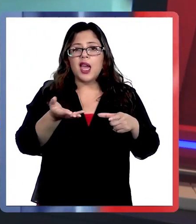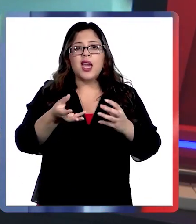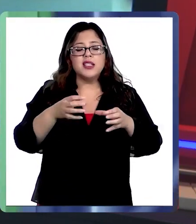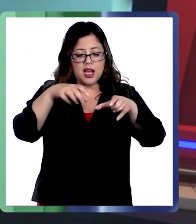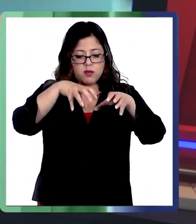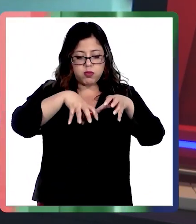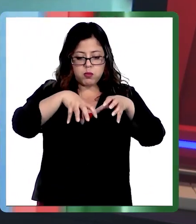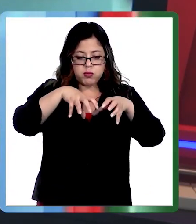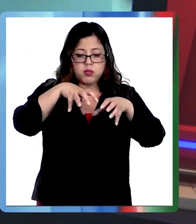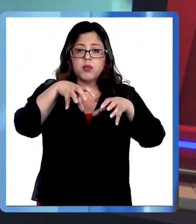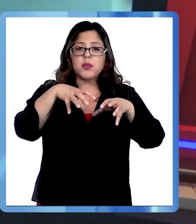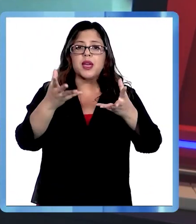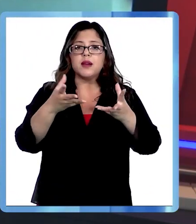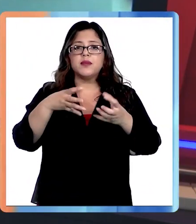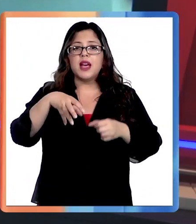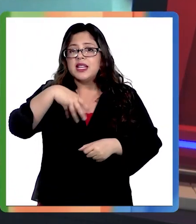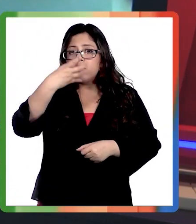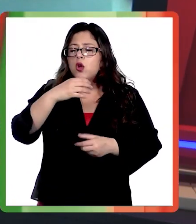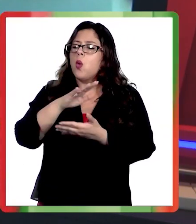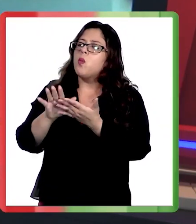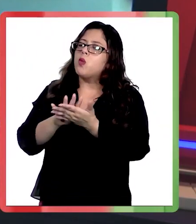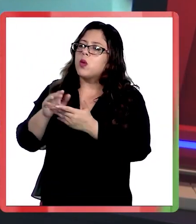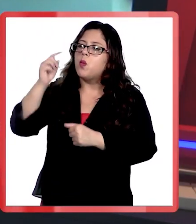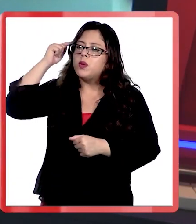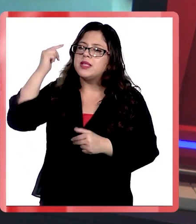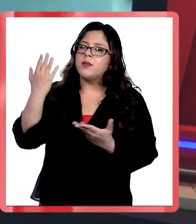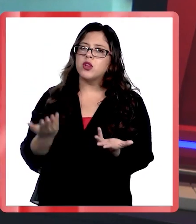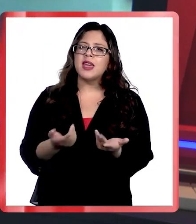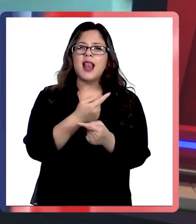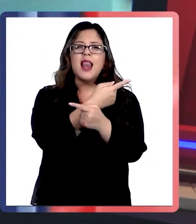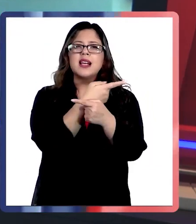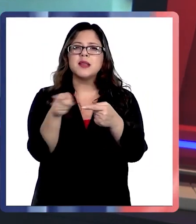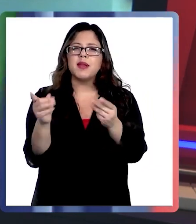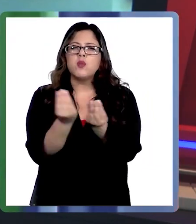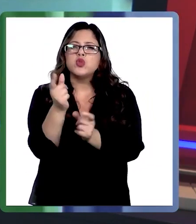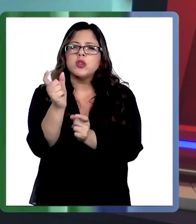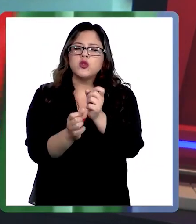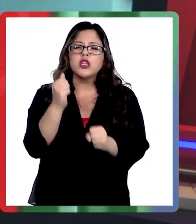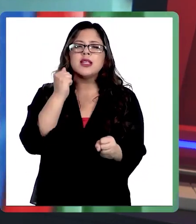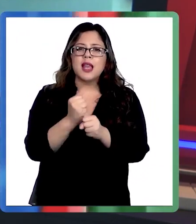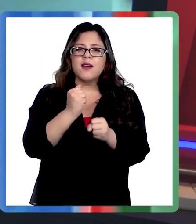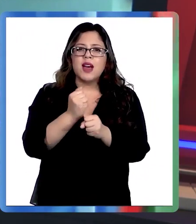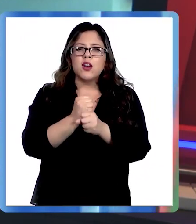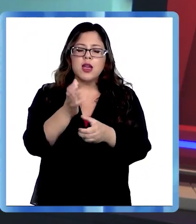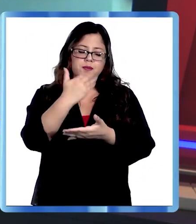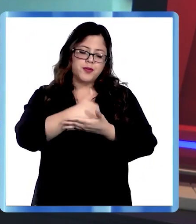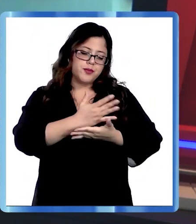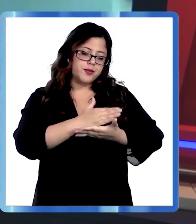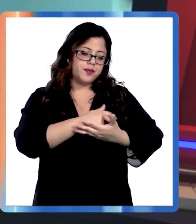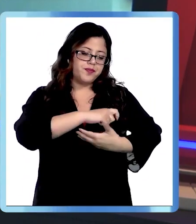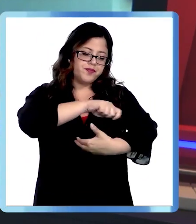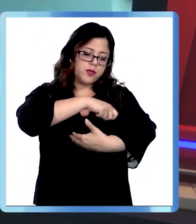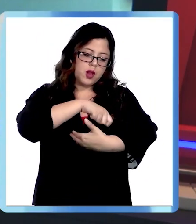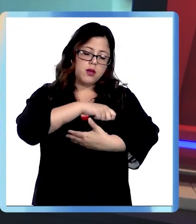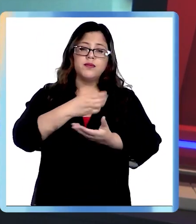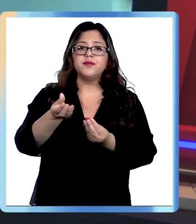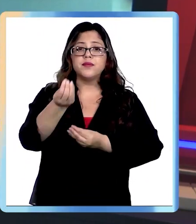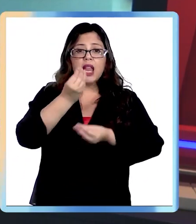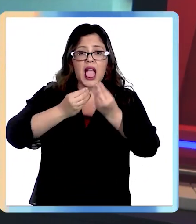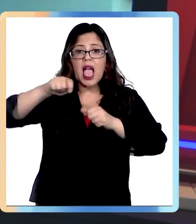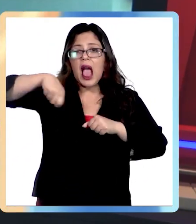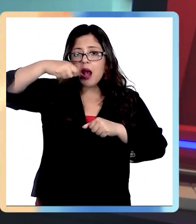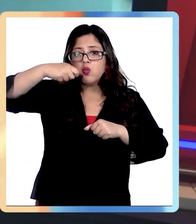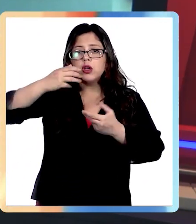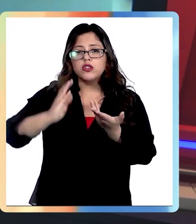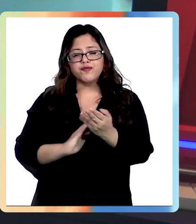Perfecto. Si tuviésemos que pensar, por ejemplo, en el menú de la semana. Hay mucha gente que trabaja y se prepara el almuerzo, ¿verdad? Y se lo lleva en esta